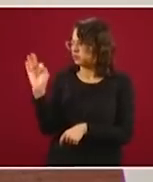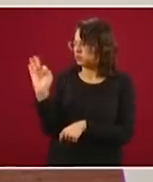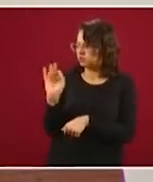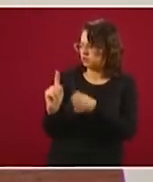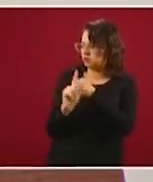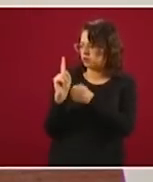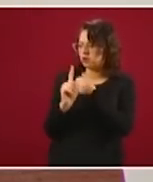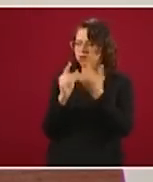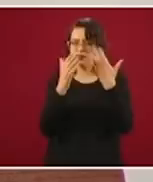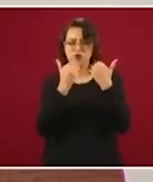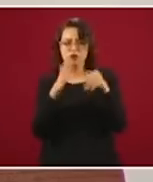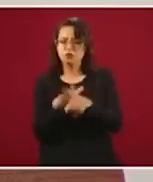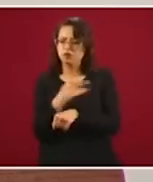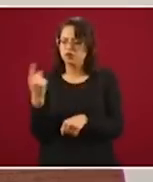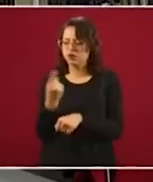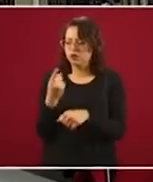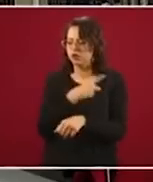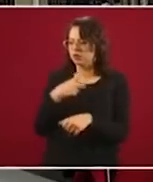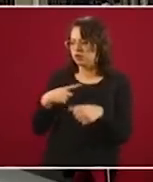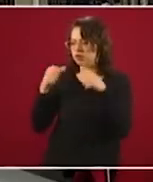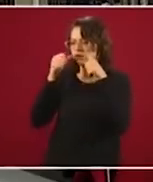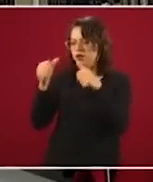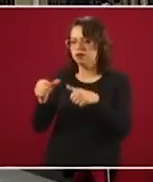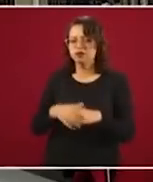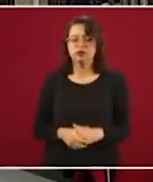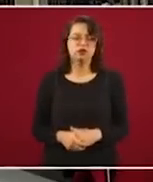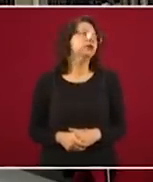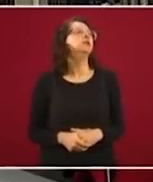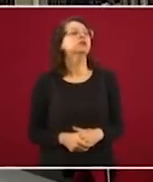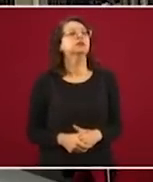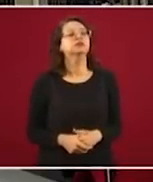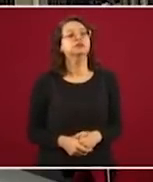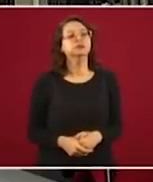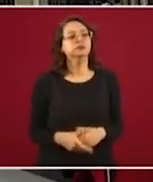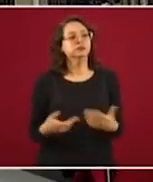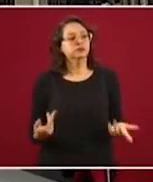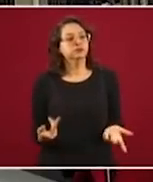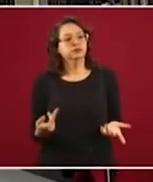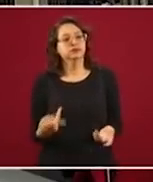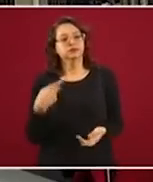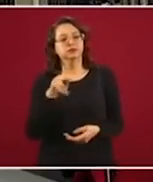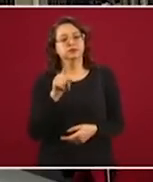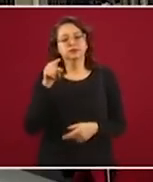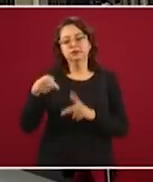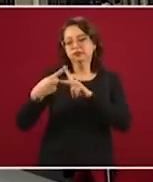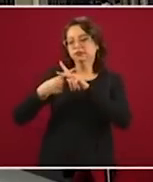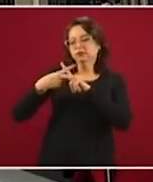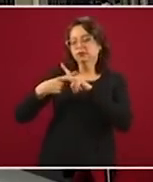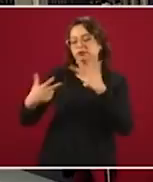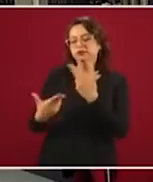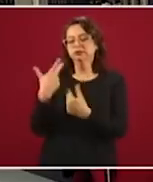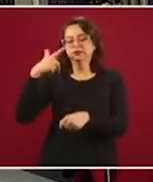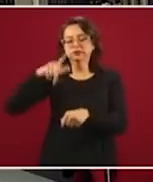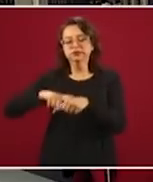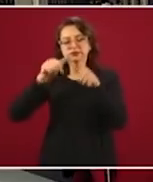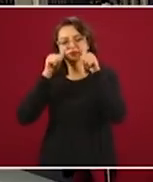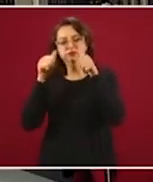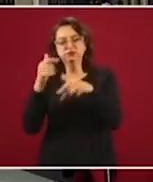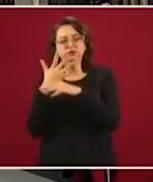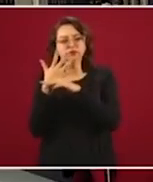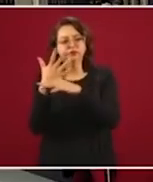muy específico. Director, pero de este índice nacional de atención indica que para diciembre ya había disminuido